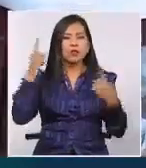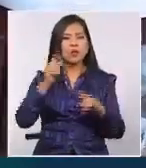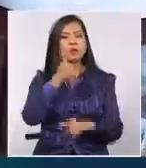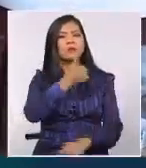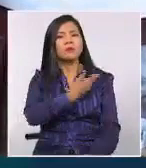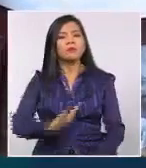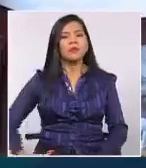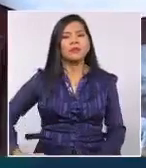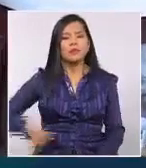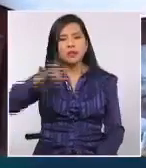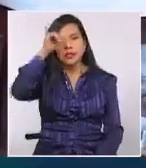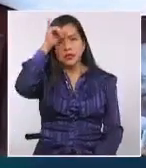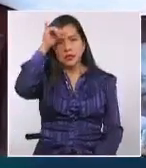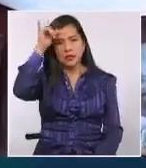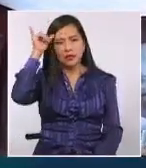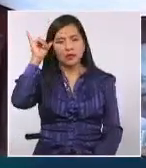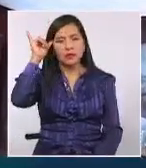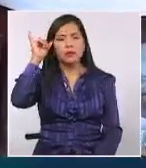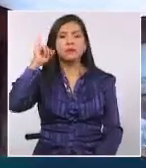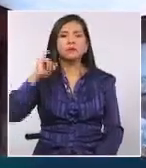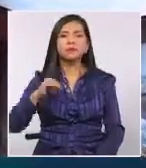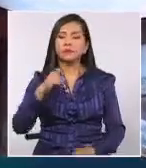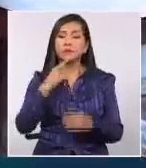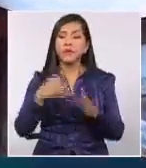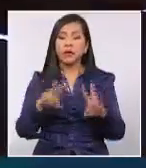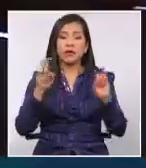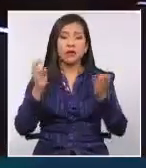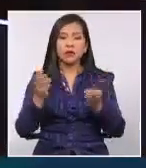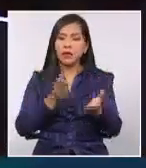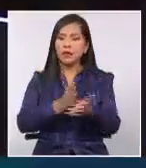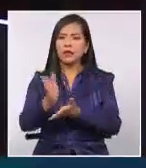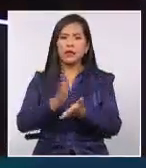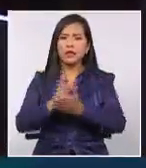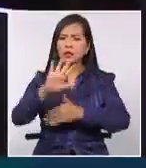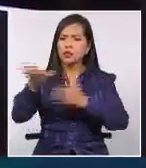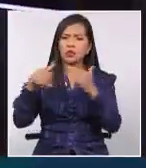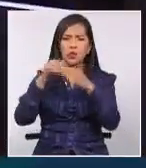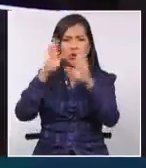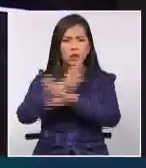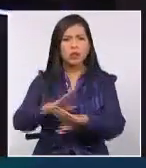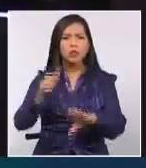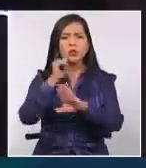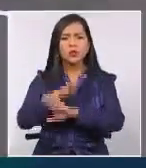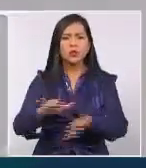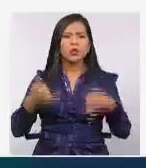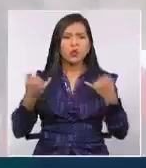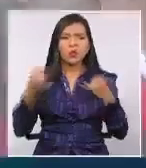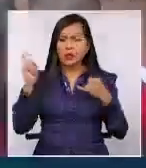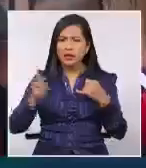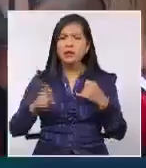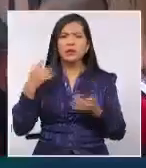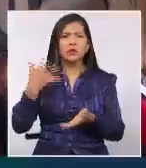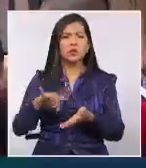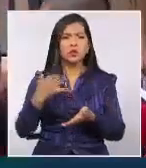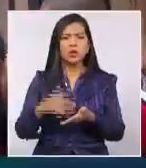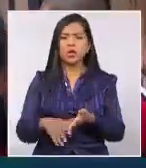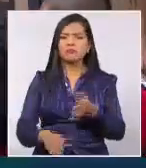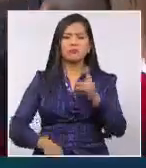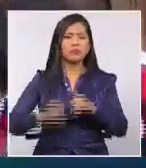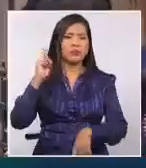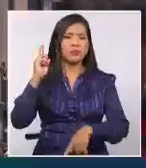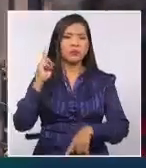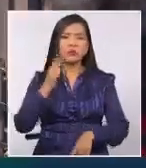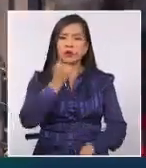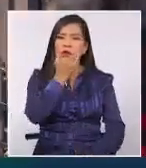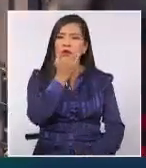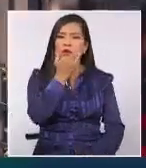a recuperar y a pedir cuentas a quienes han afectado ese derecho de nuestros niños, niñas y adolescentes de una manera tan grosera,